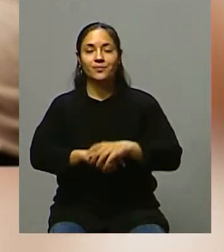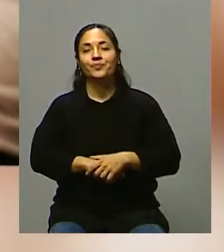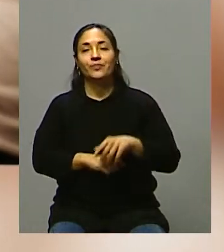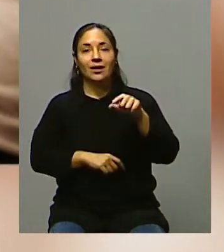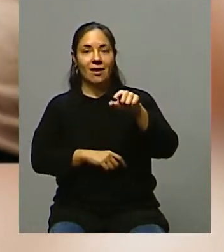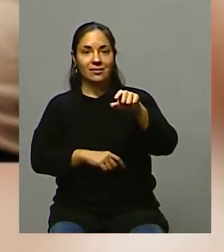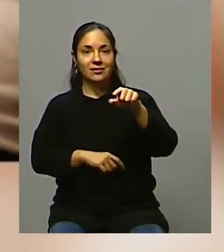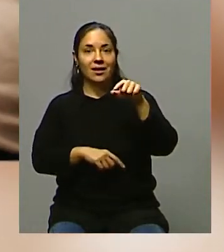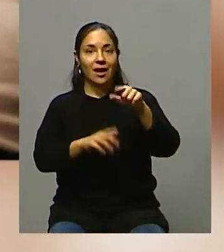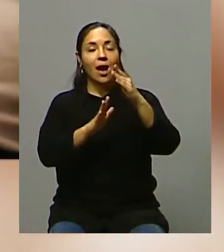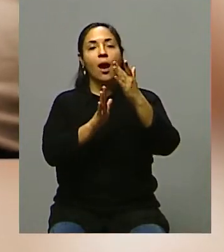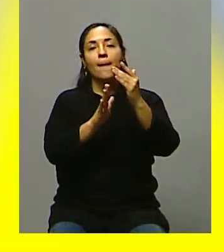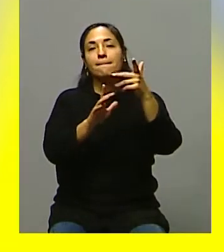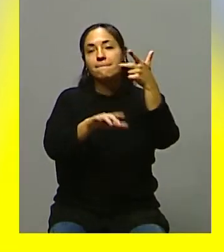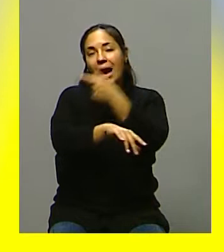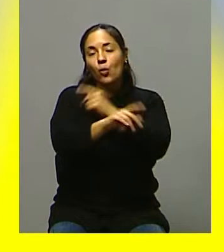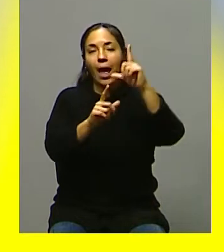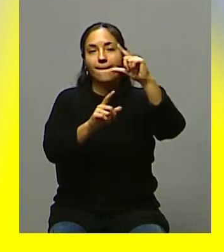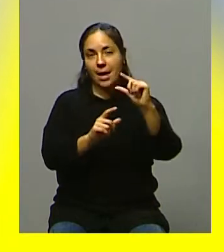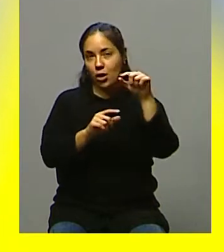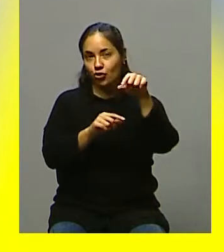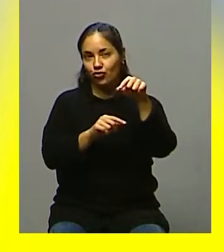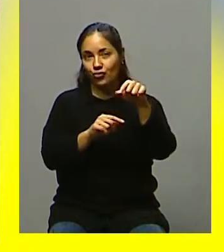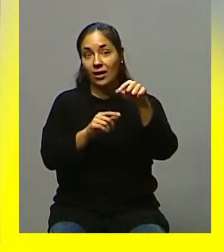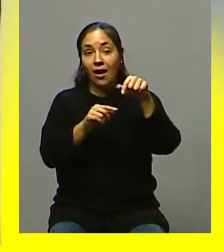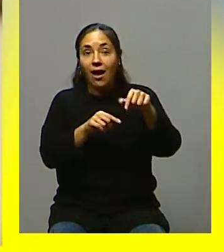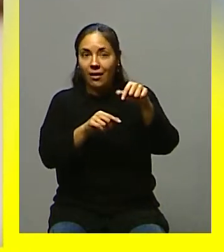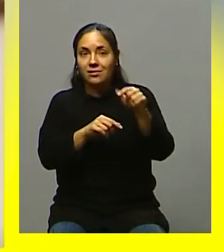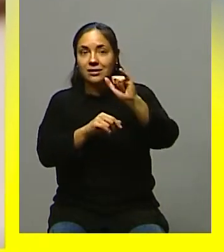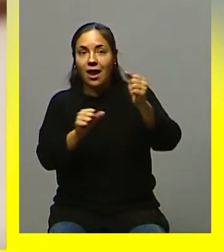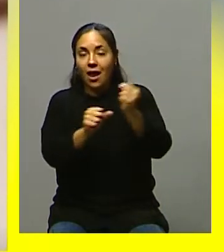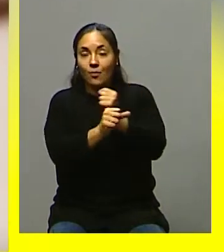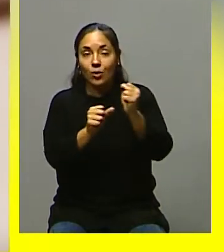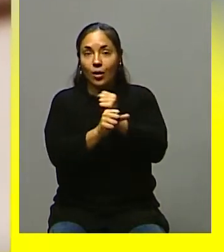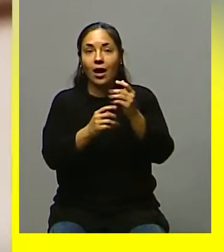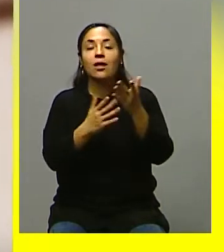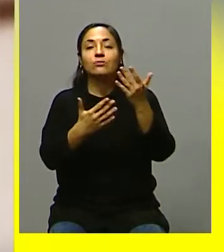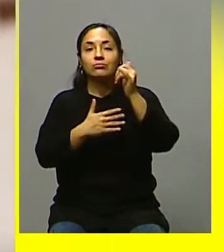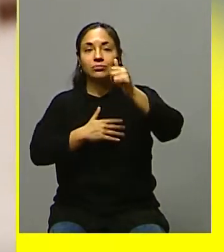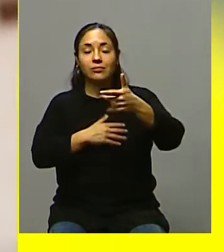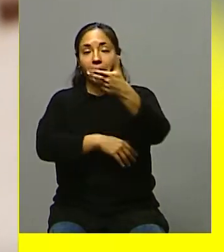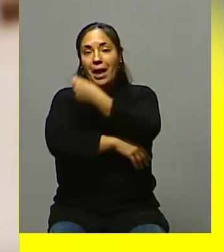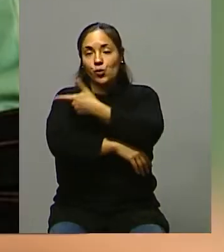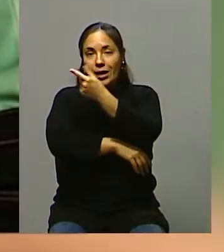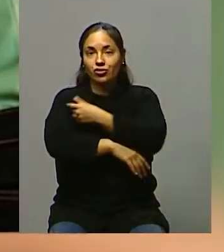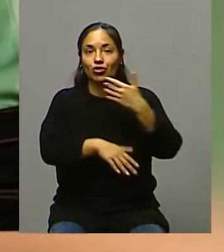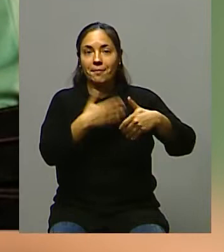una dosis un poquito más baja. Entonces, a partir de ahí se empieza a ver esto, una autorización de una vacuna, ¿sí?